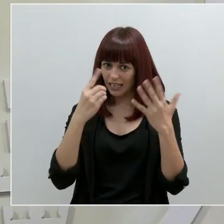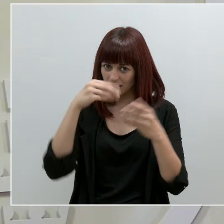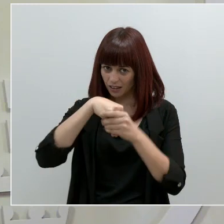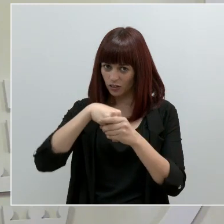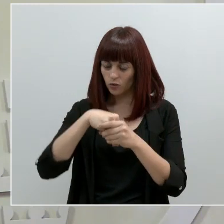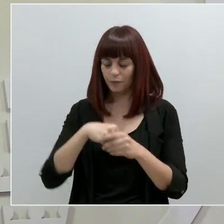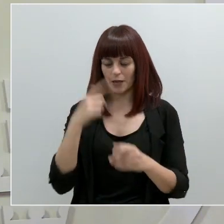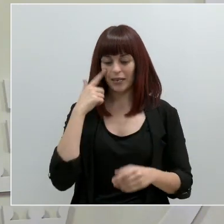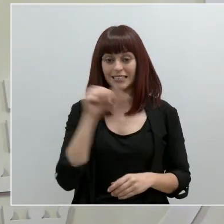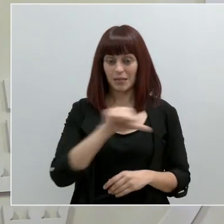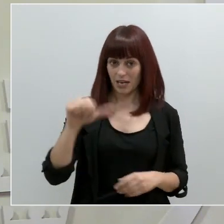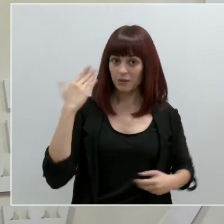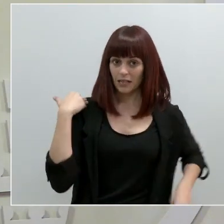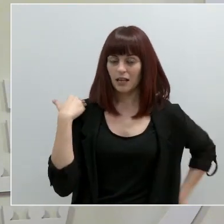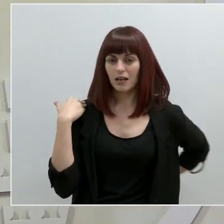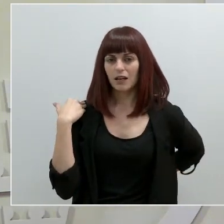semana pasada,